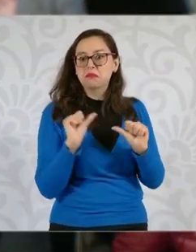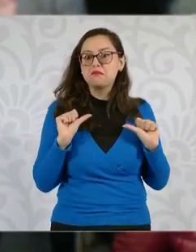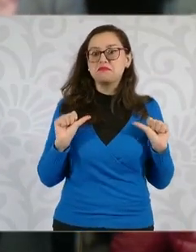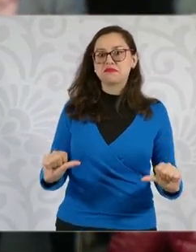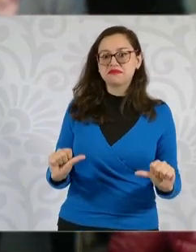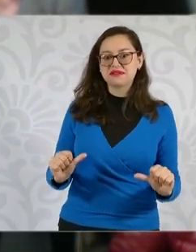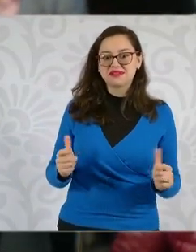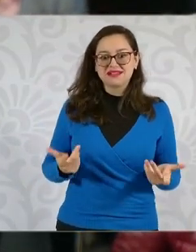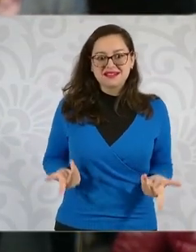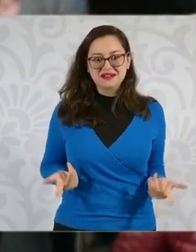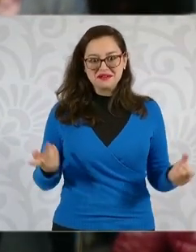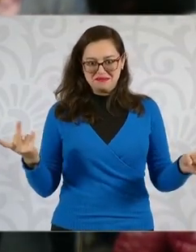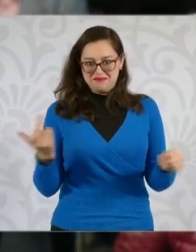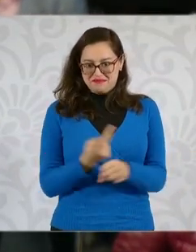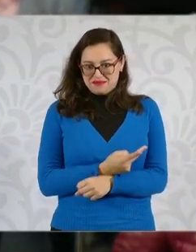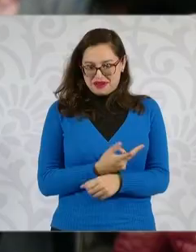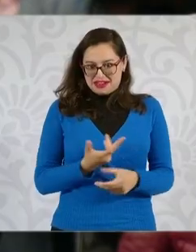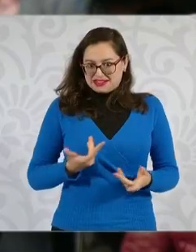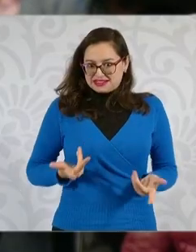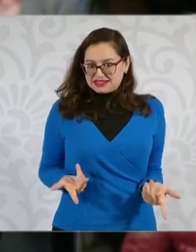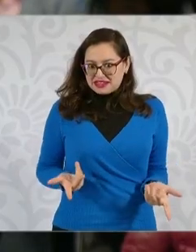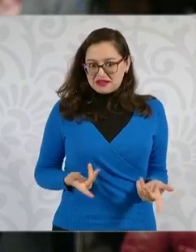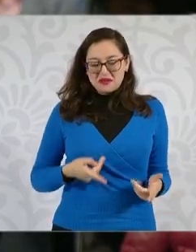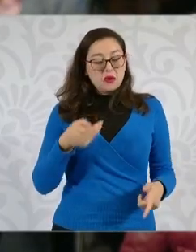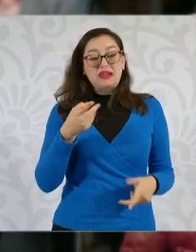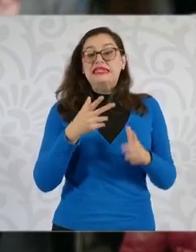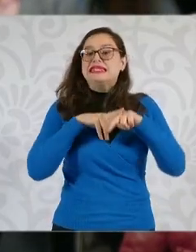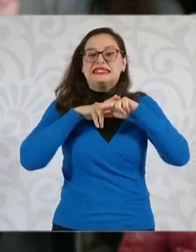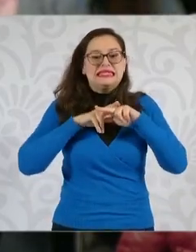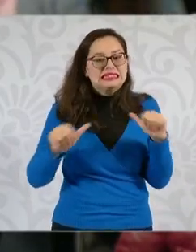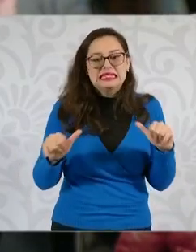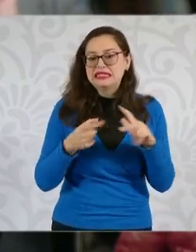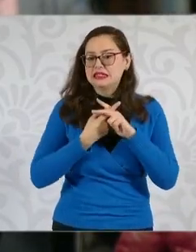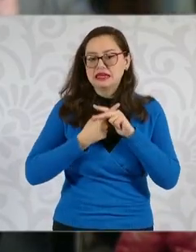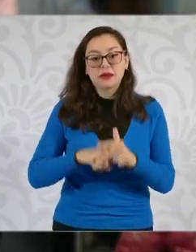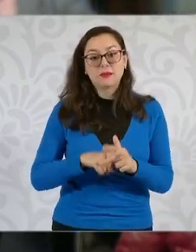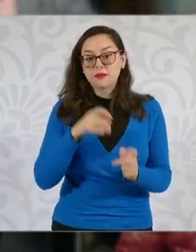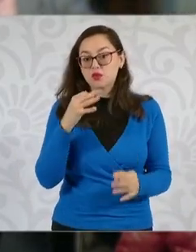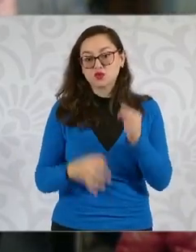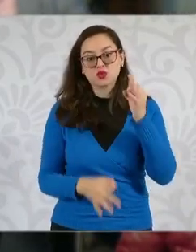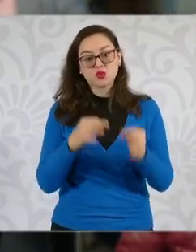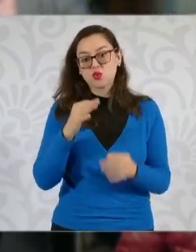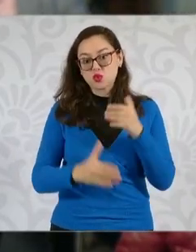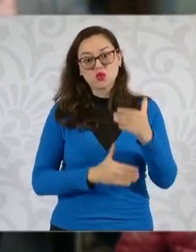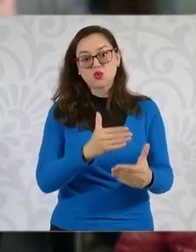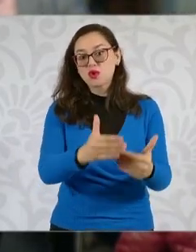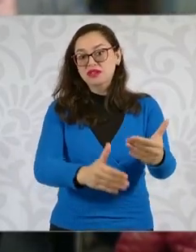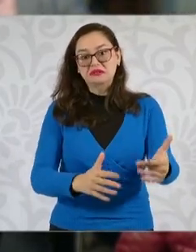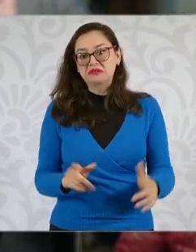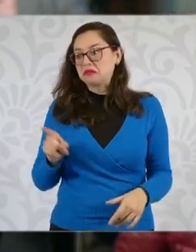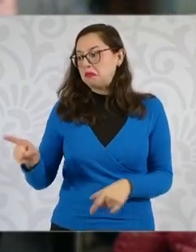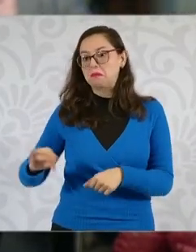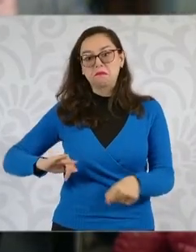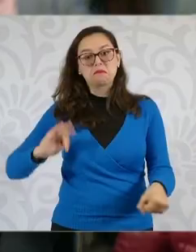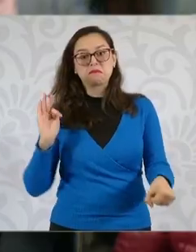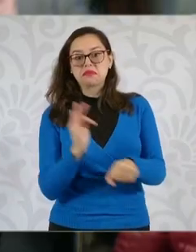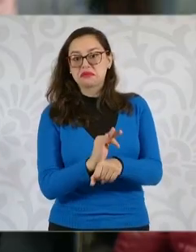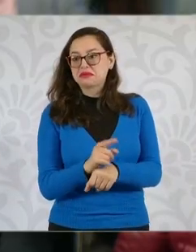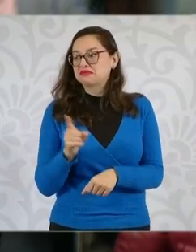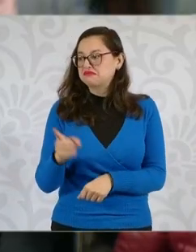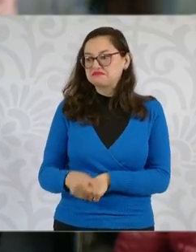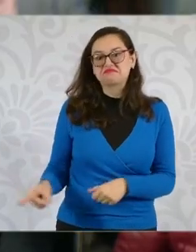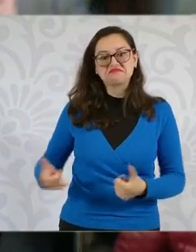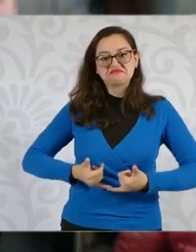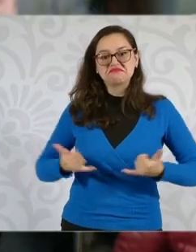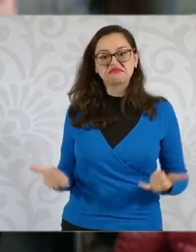fue emitida antes de la apertura del juicio y pues si usted cree que se siga reflejando la persistencia de la corrupción